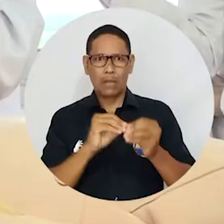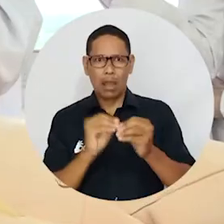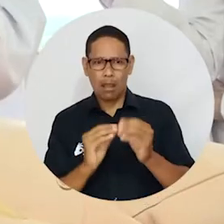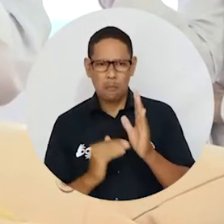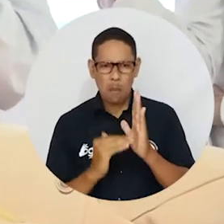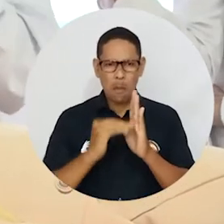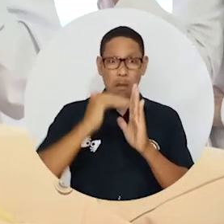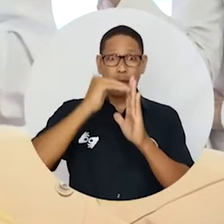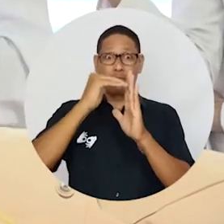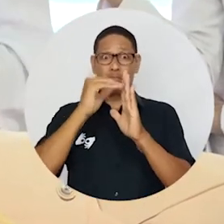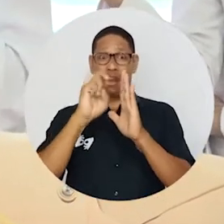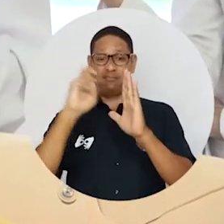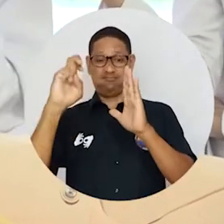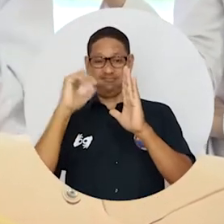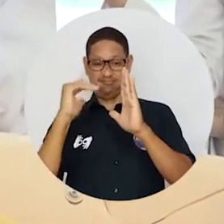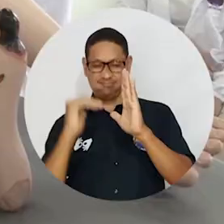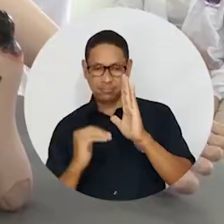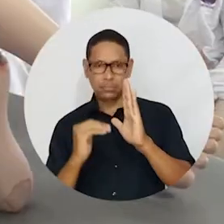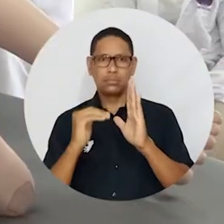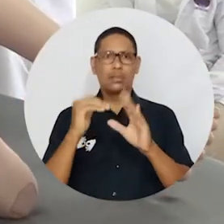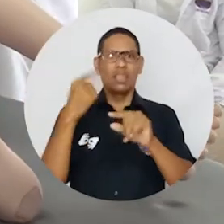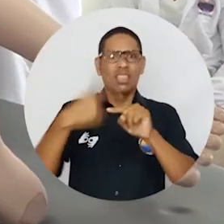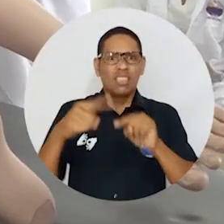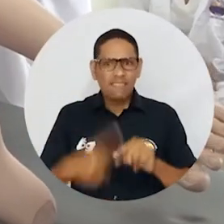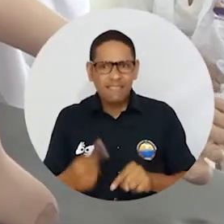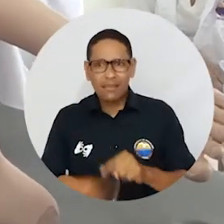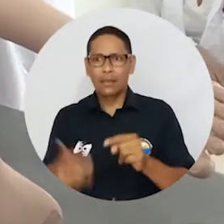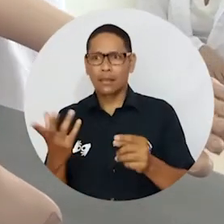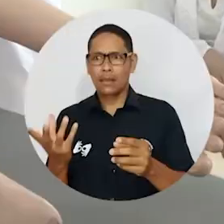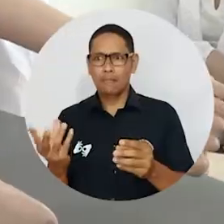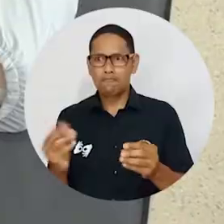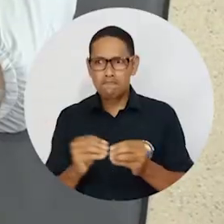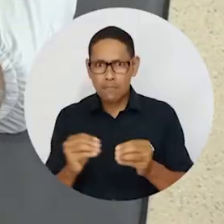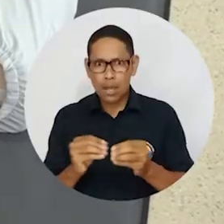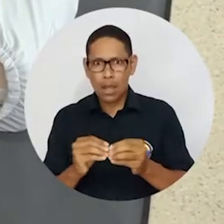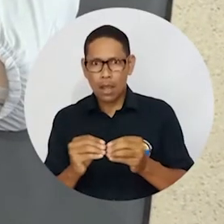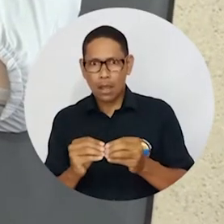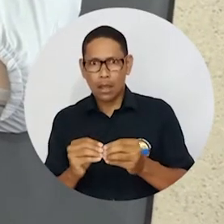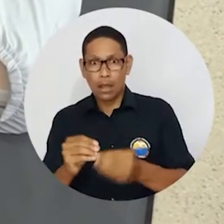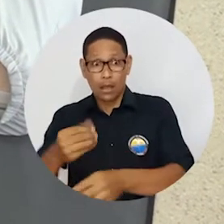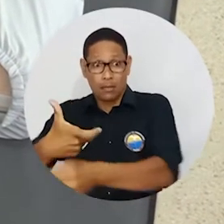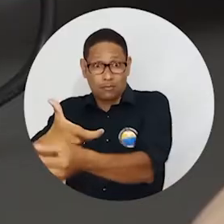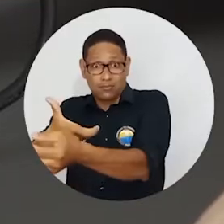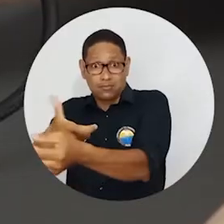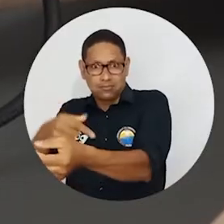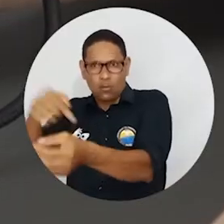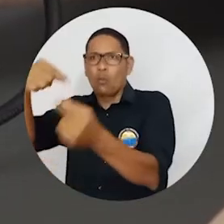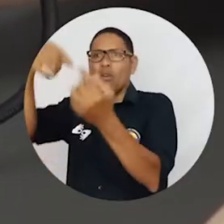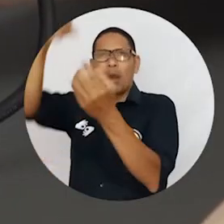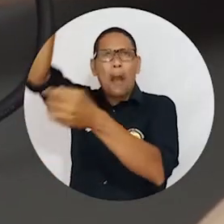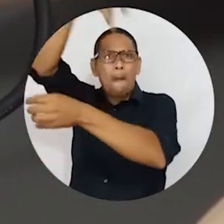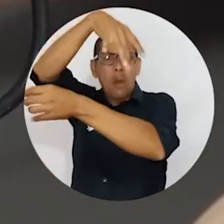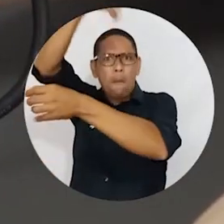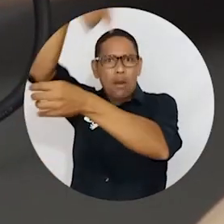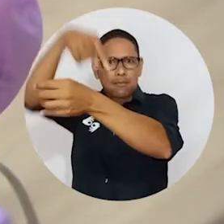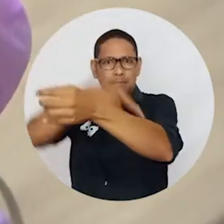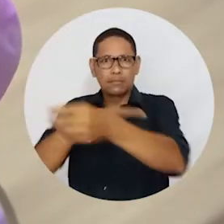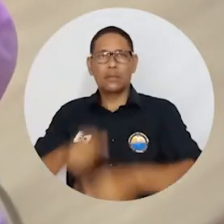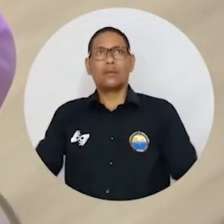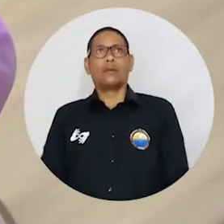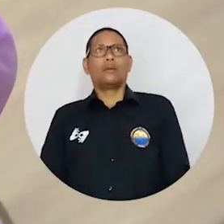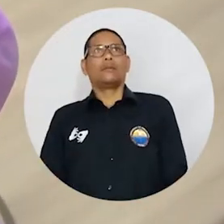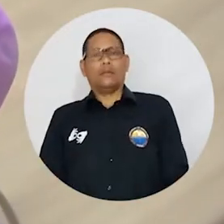y alta complejidad, entre los que se destacan brazos de inyección e intravenosa múltiple, maniquís de cuidados